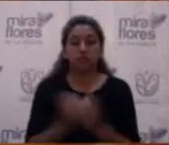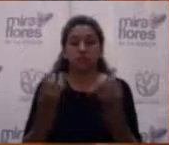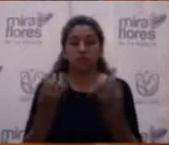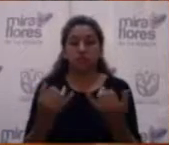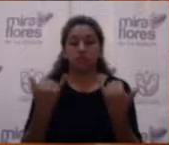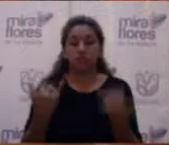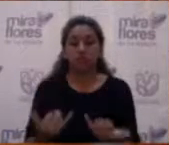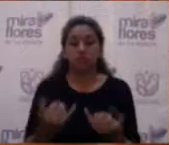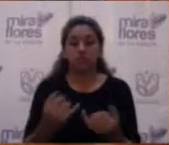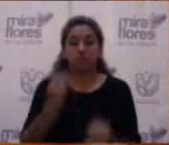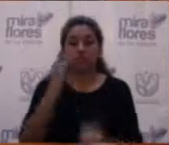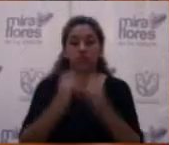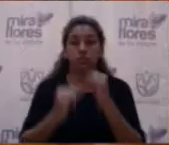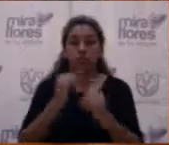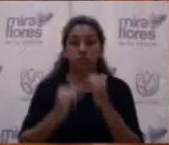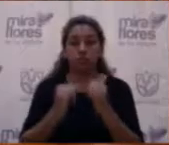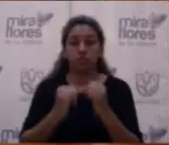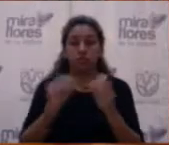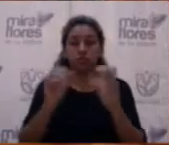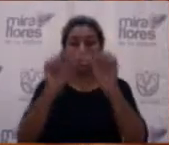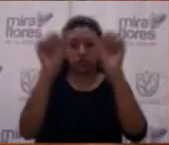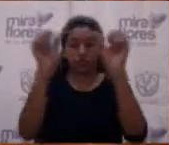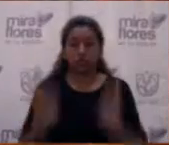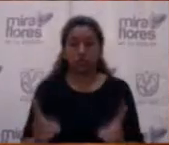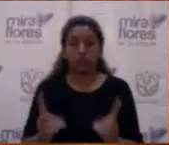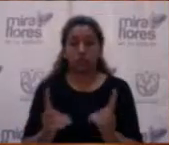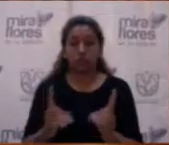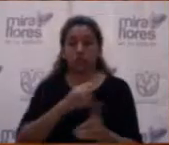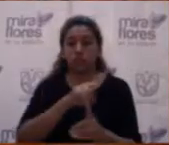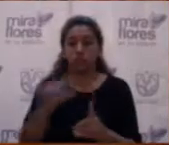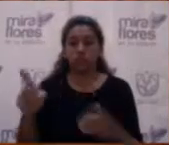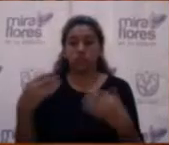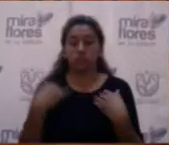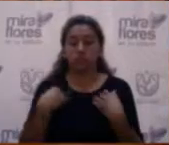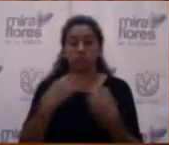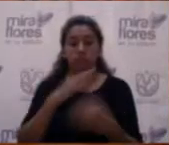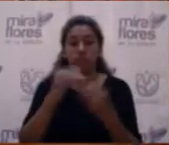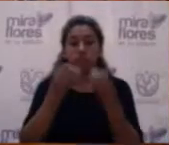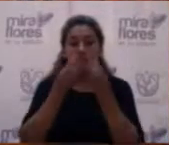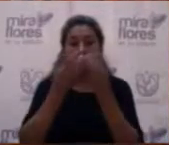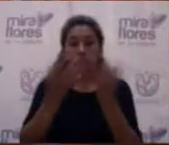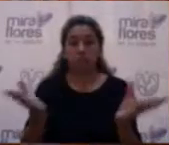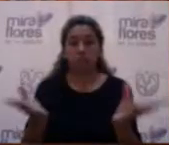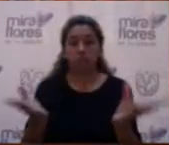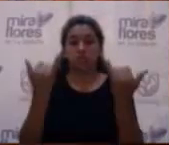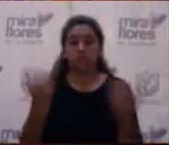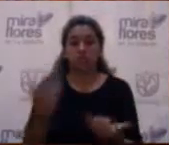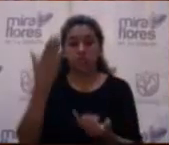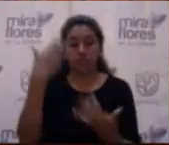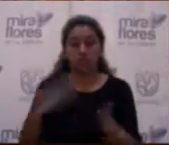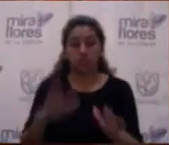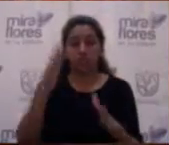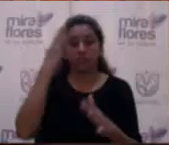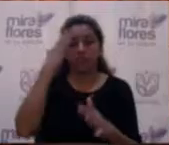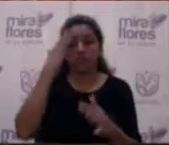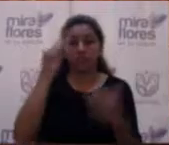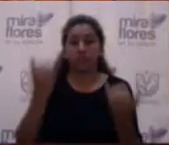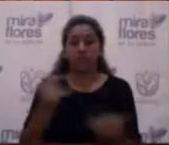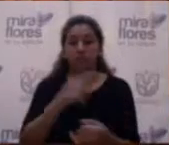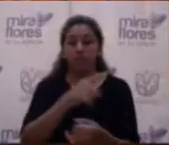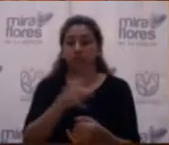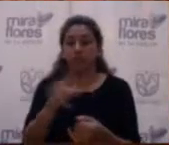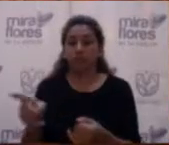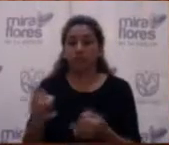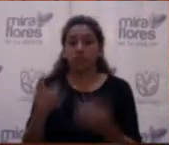bien, tomamos este último documento, lo ponemos en conocimiento de los miembros del Consejo y vamos a pedirles a los